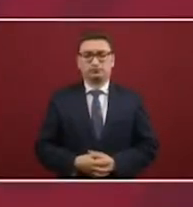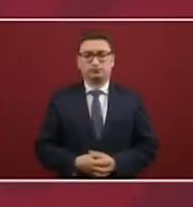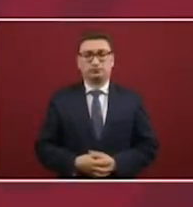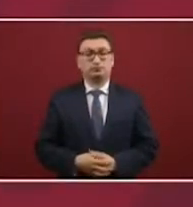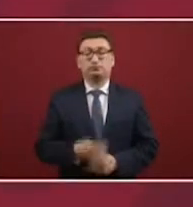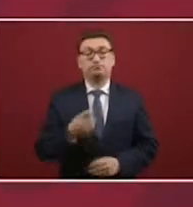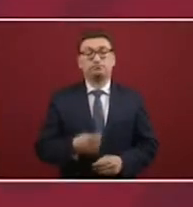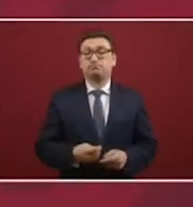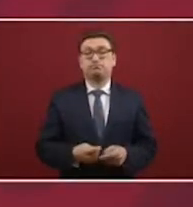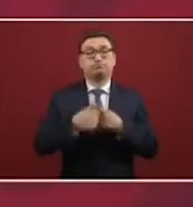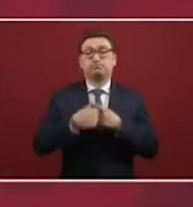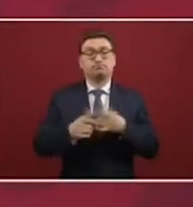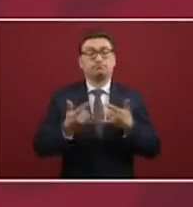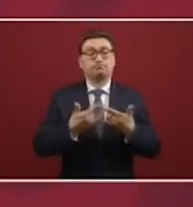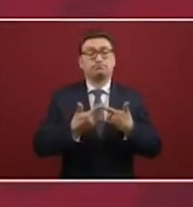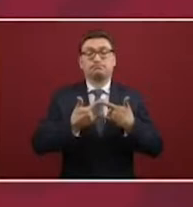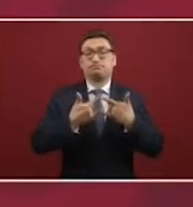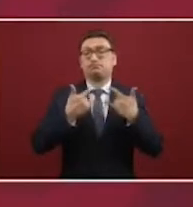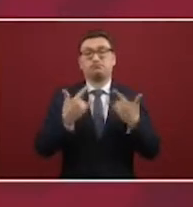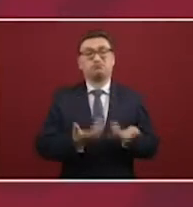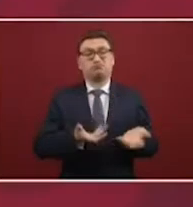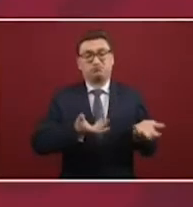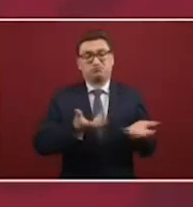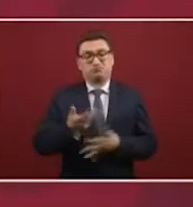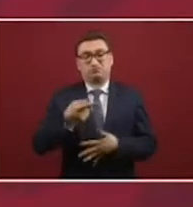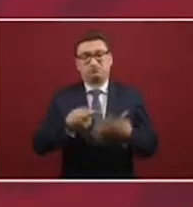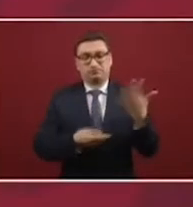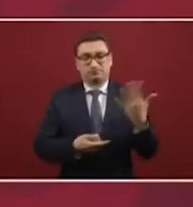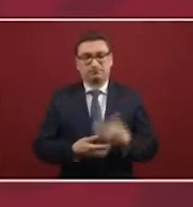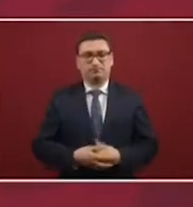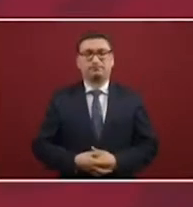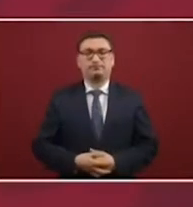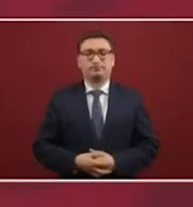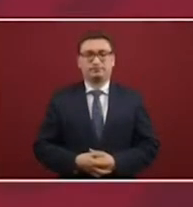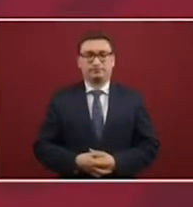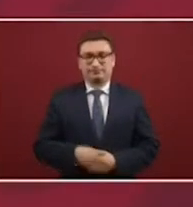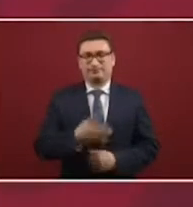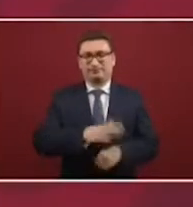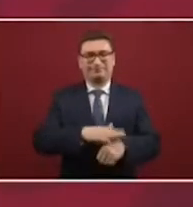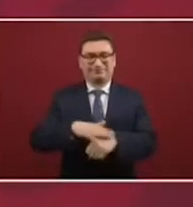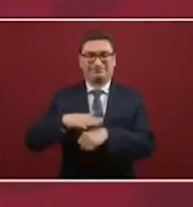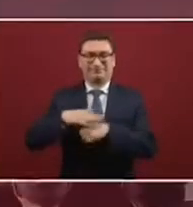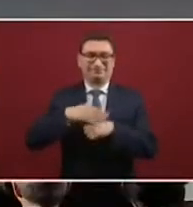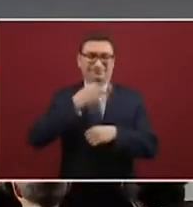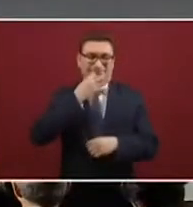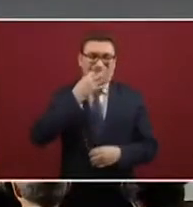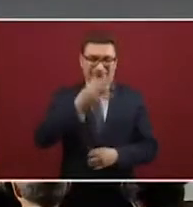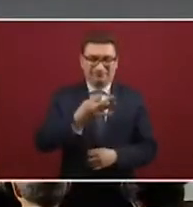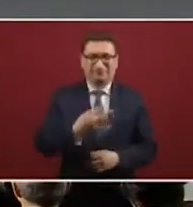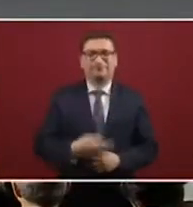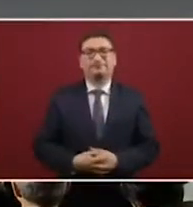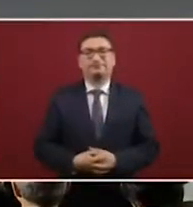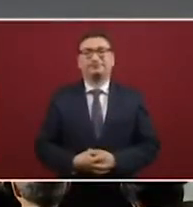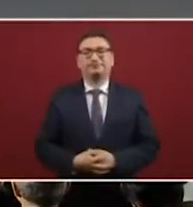hecho histórico les informo que